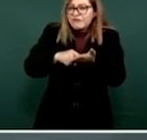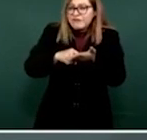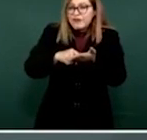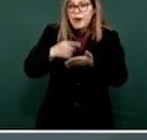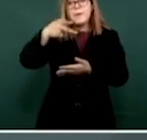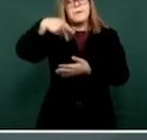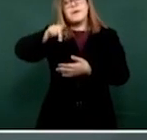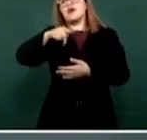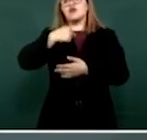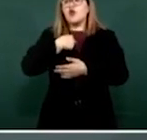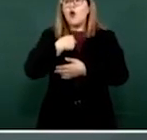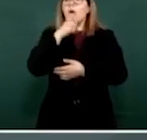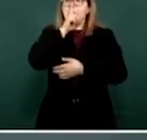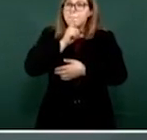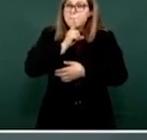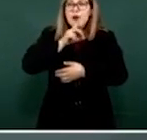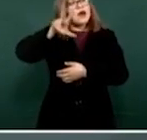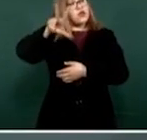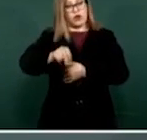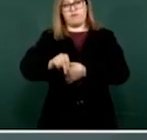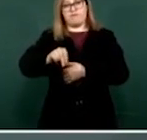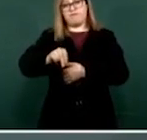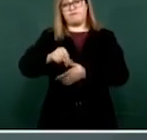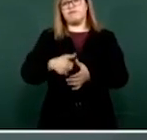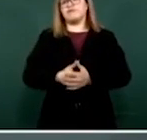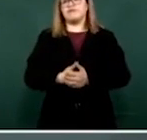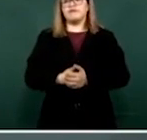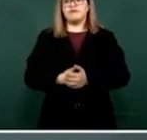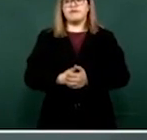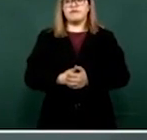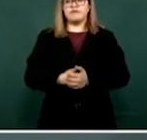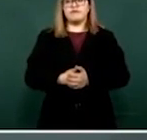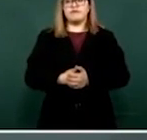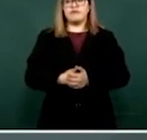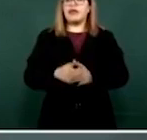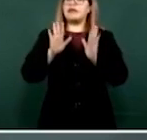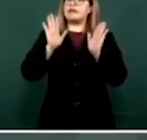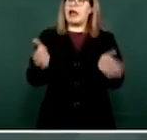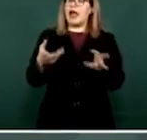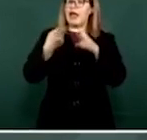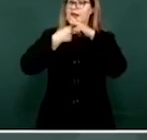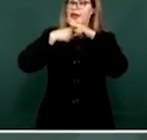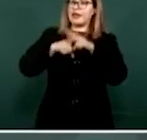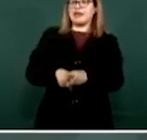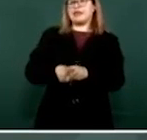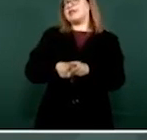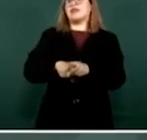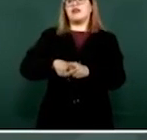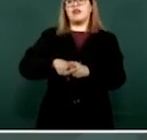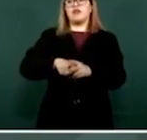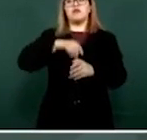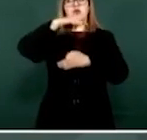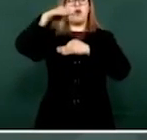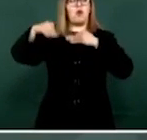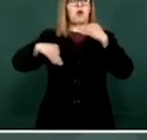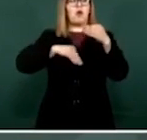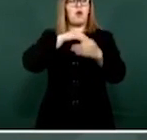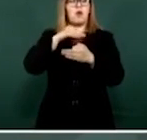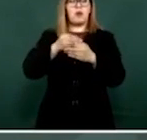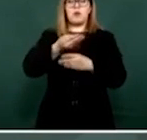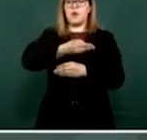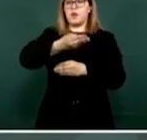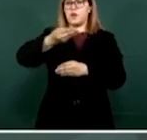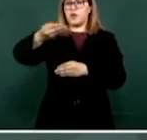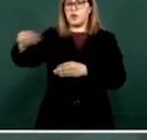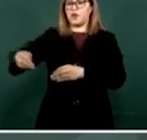pero yo no digo mentiras. Y ya se había iniciado el reparto del boleto, la